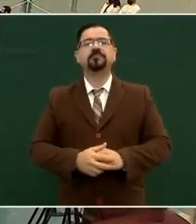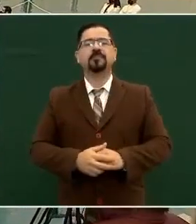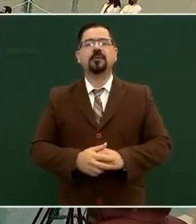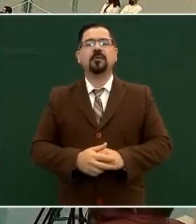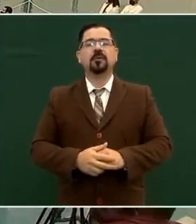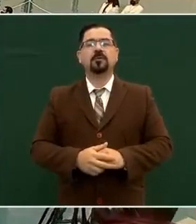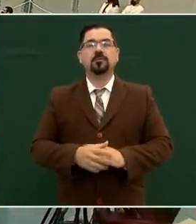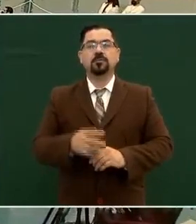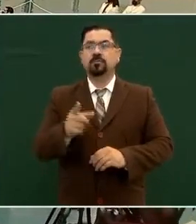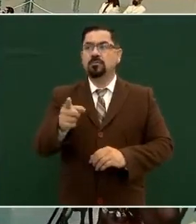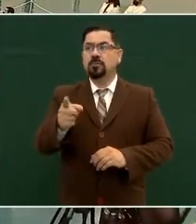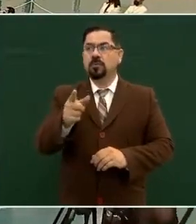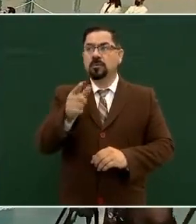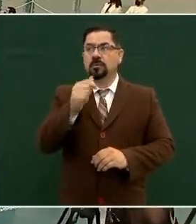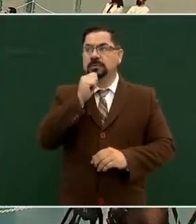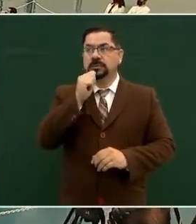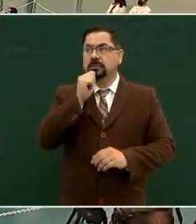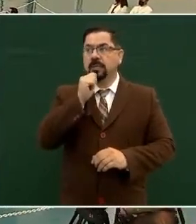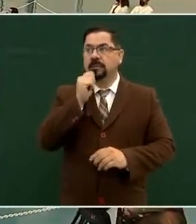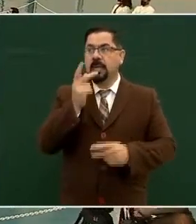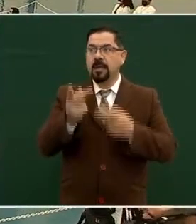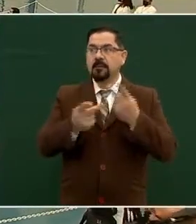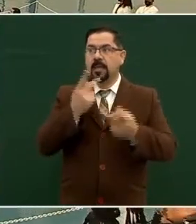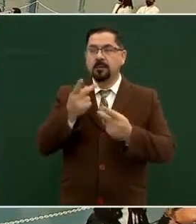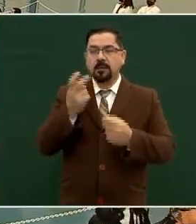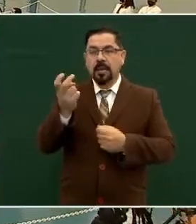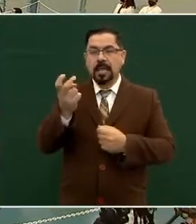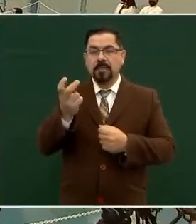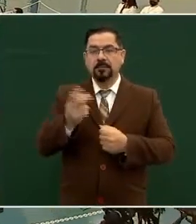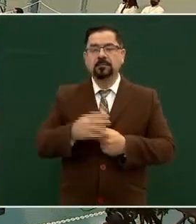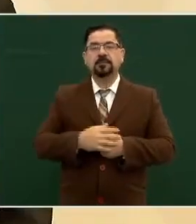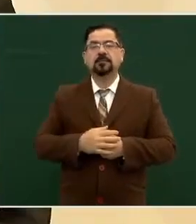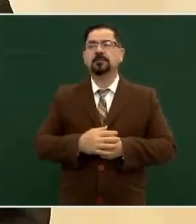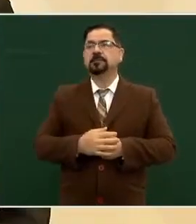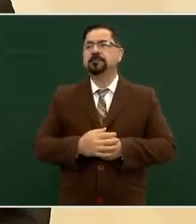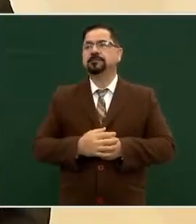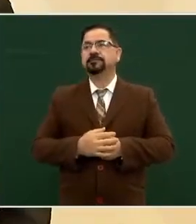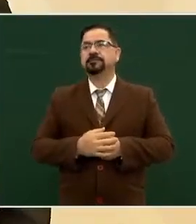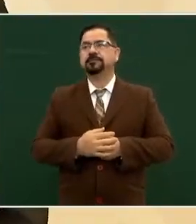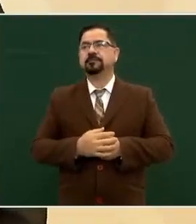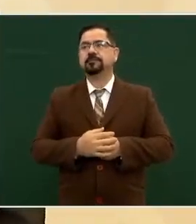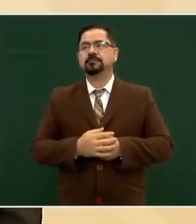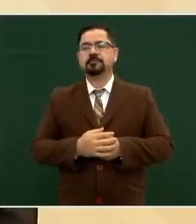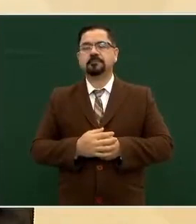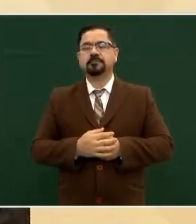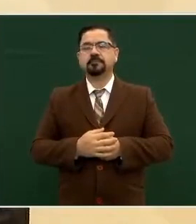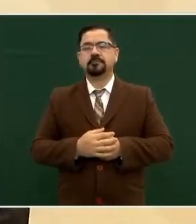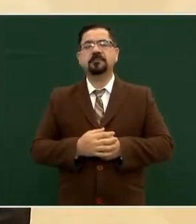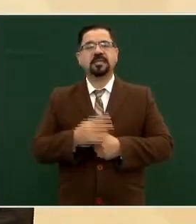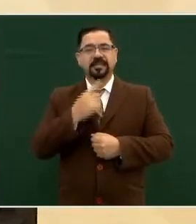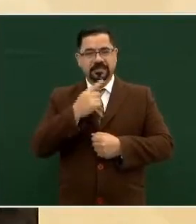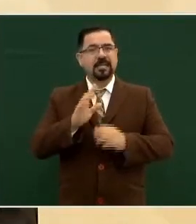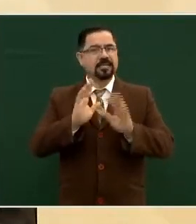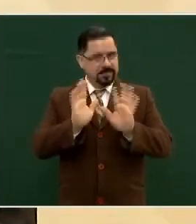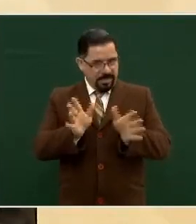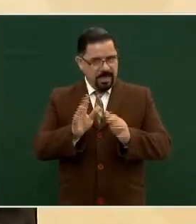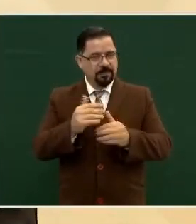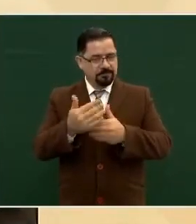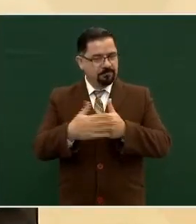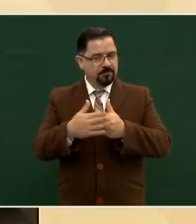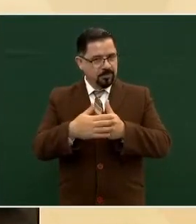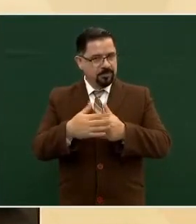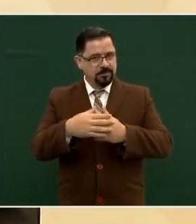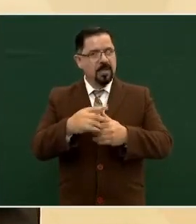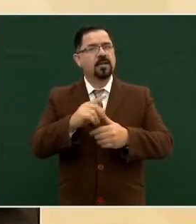¿No has hablado con ellos todavía? Sí. ya, ahí va. Entonces para